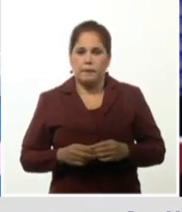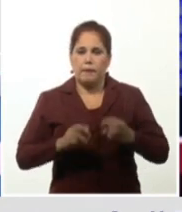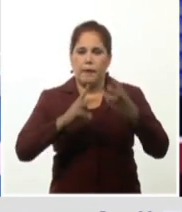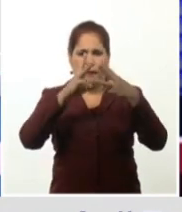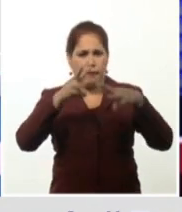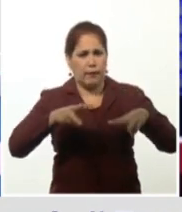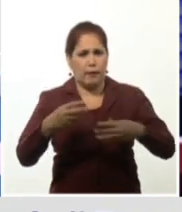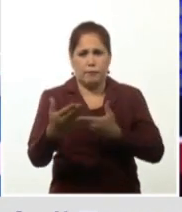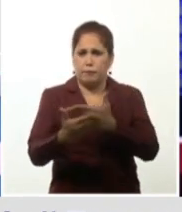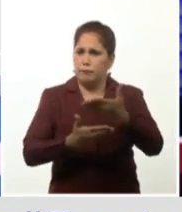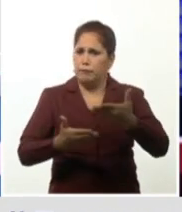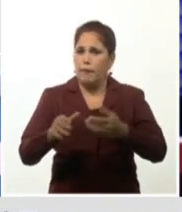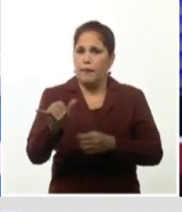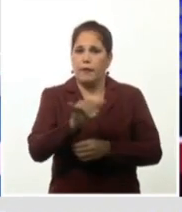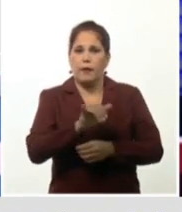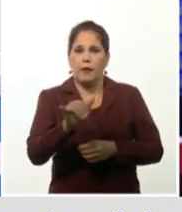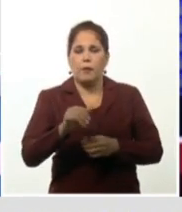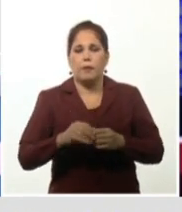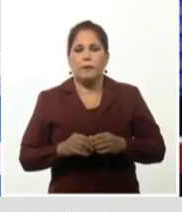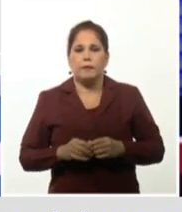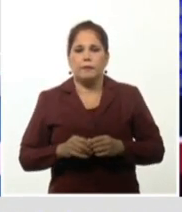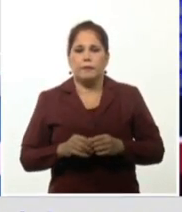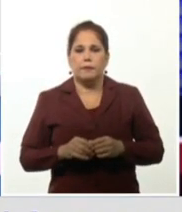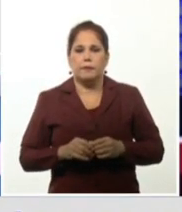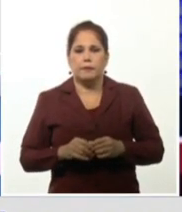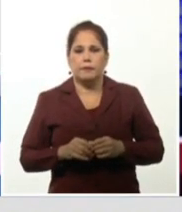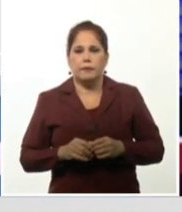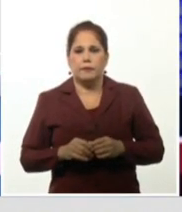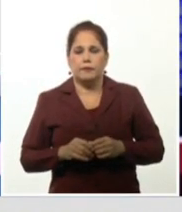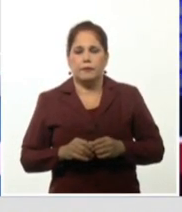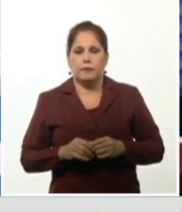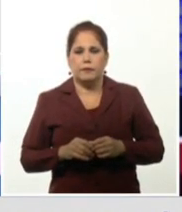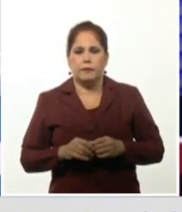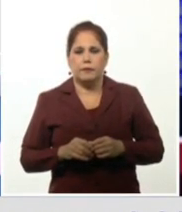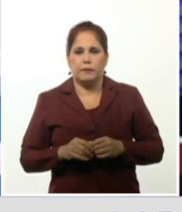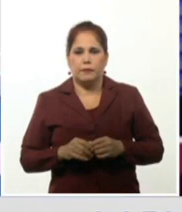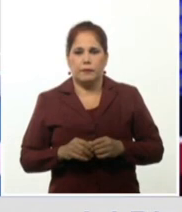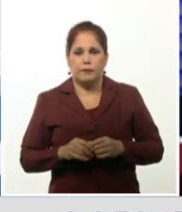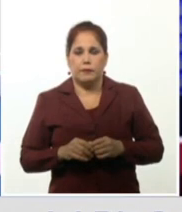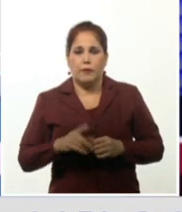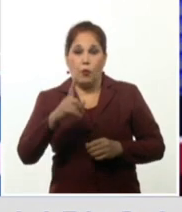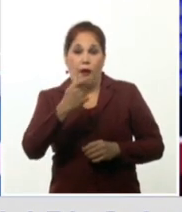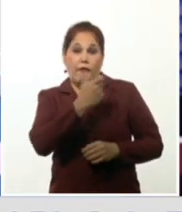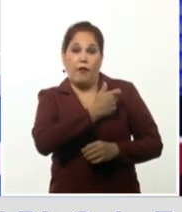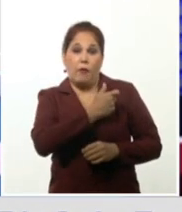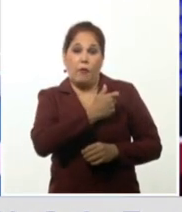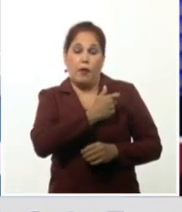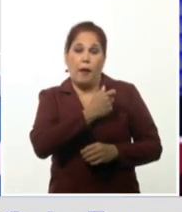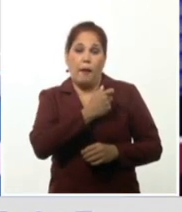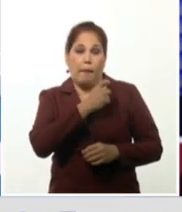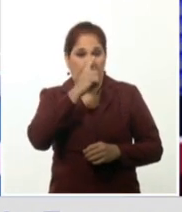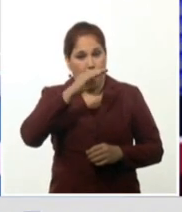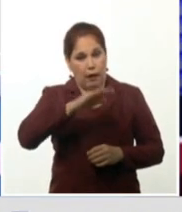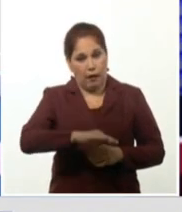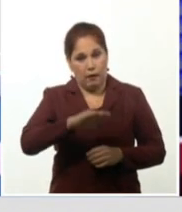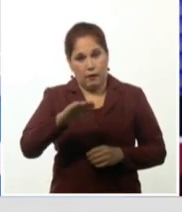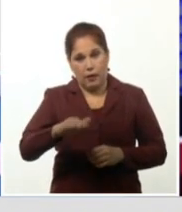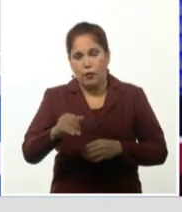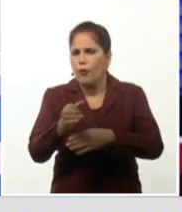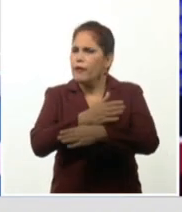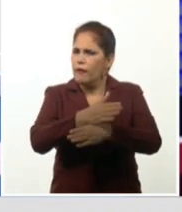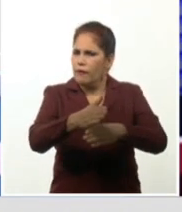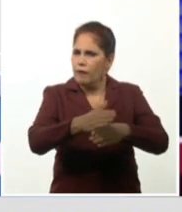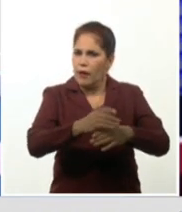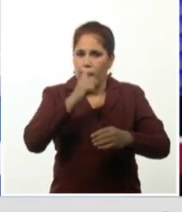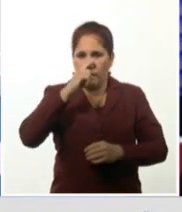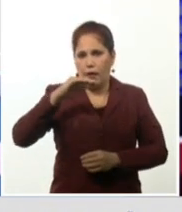intercambios, también en charlas, es la relacionada con una vacunación para edades pediátricas. Y el Centro de Ingeniería